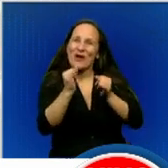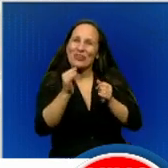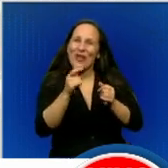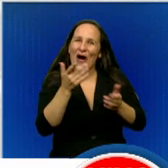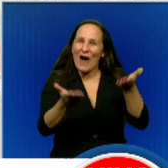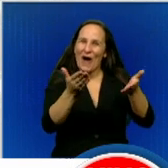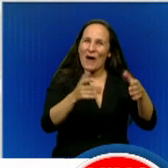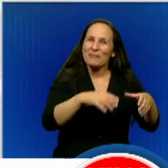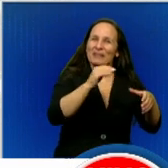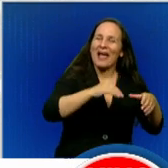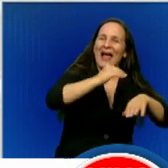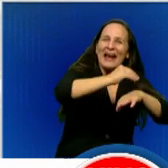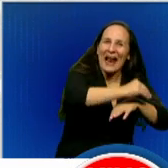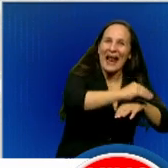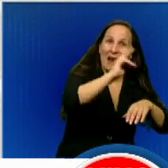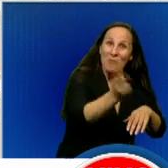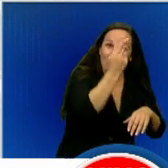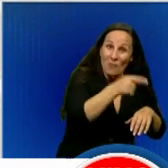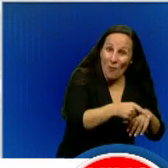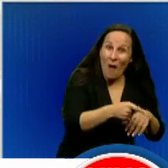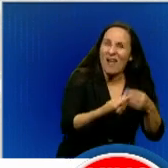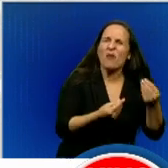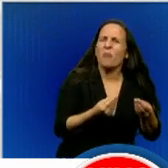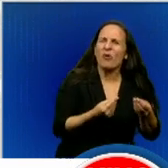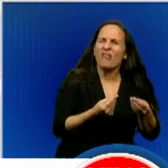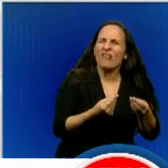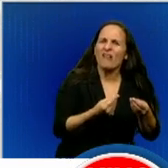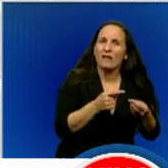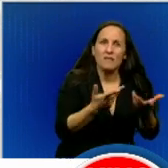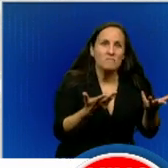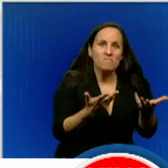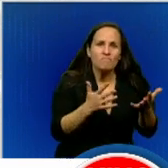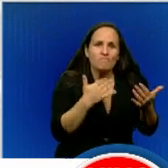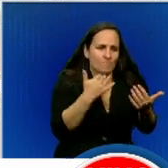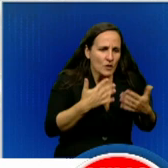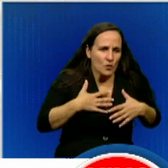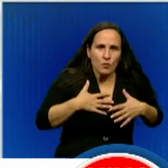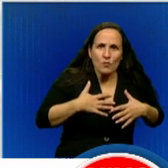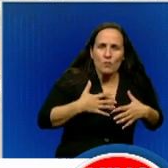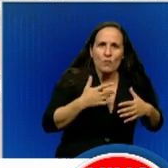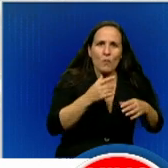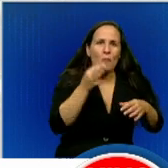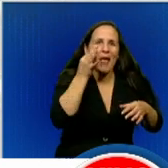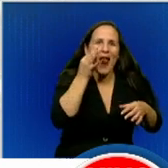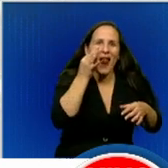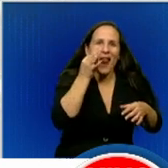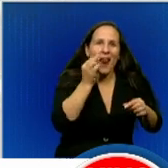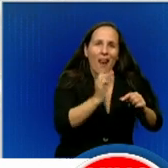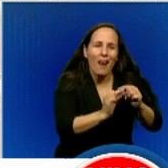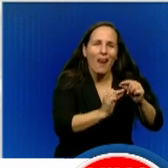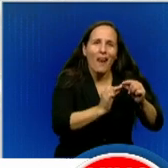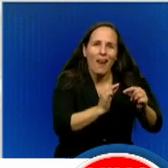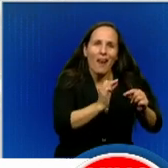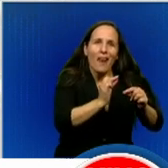acaba cocida sin darse cuenta es que no tiene otro termómetro sino su propia piel para apreciar el